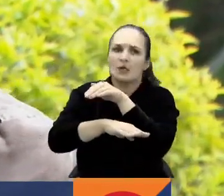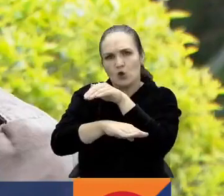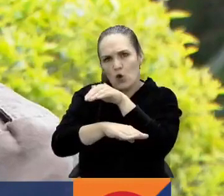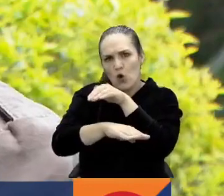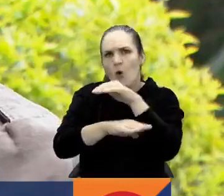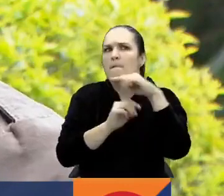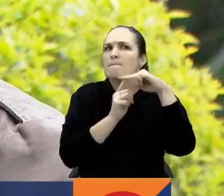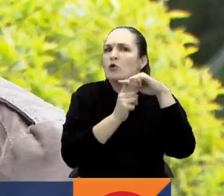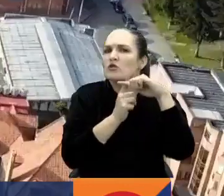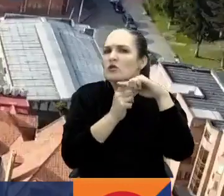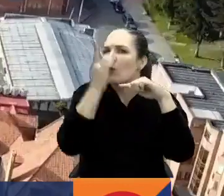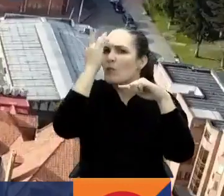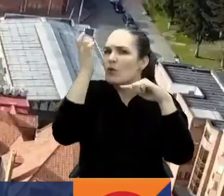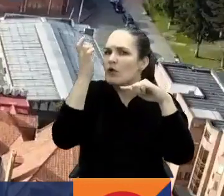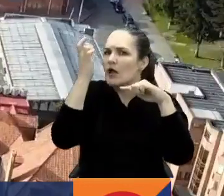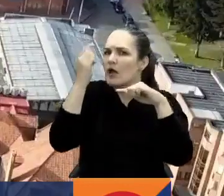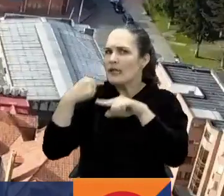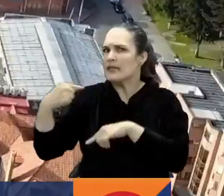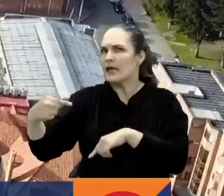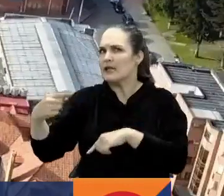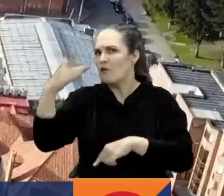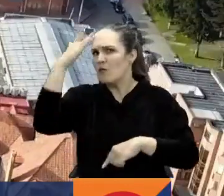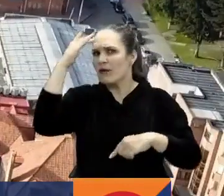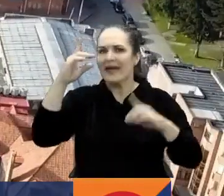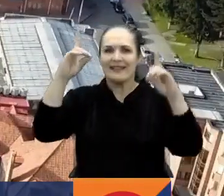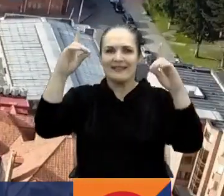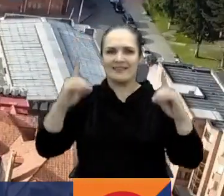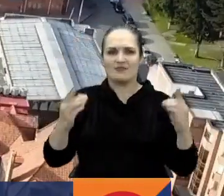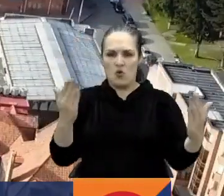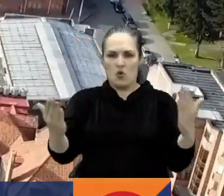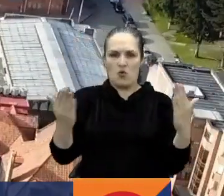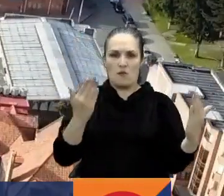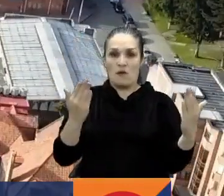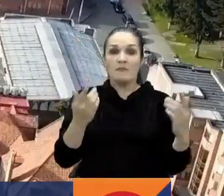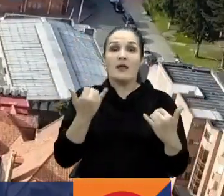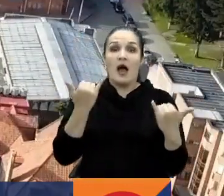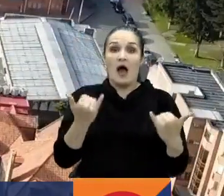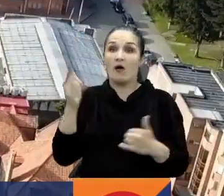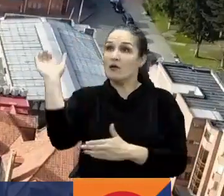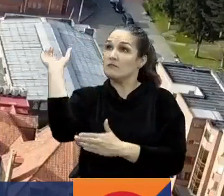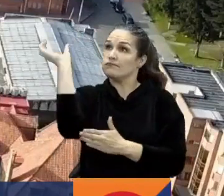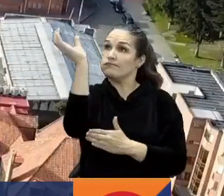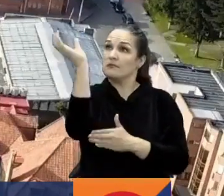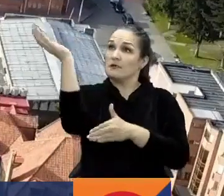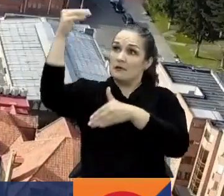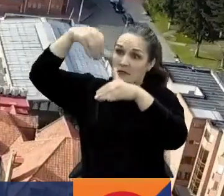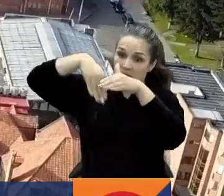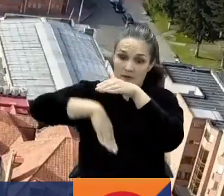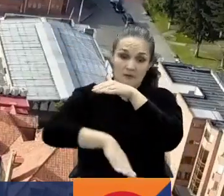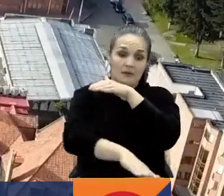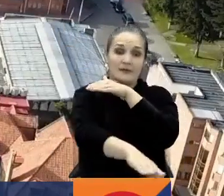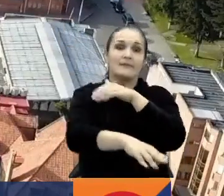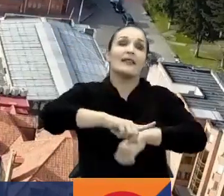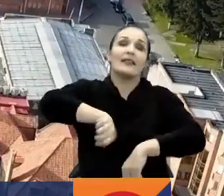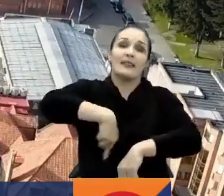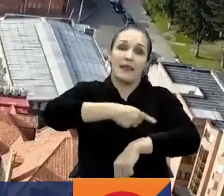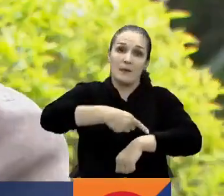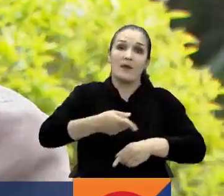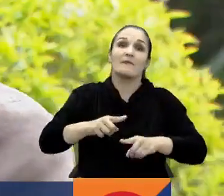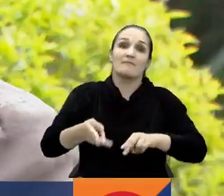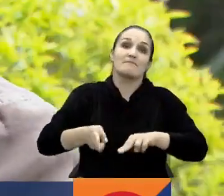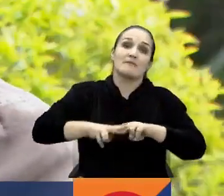o negativos de esa decisión dice el gerente que Construir la primera línea subterránea tendría como consecuencias retraso y sobre